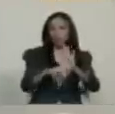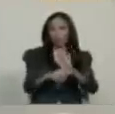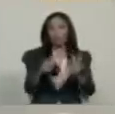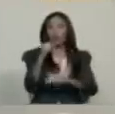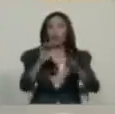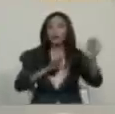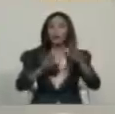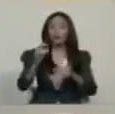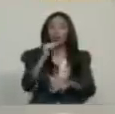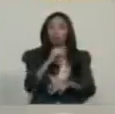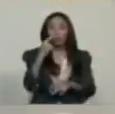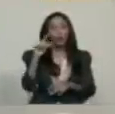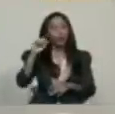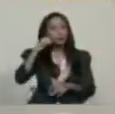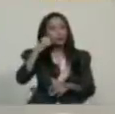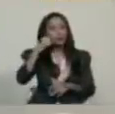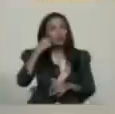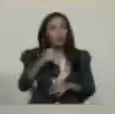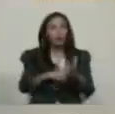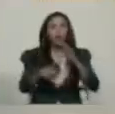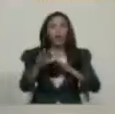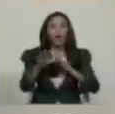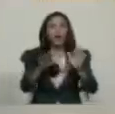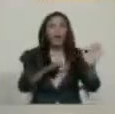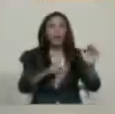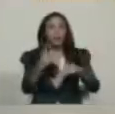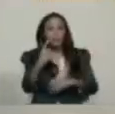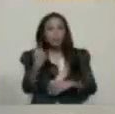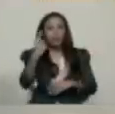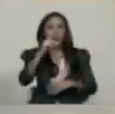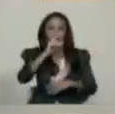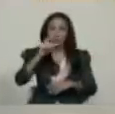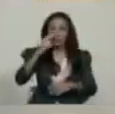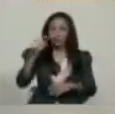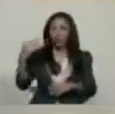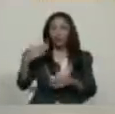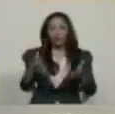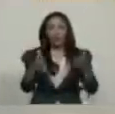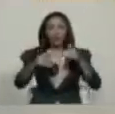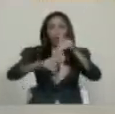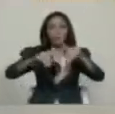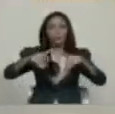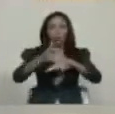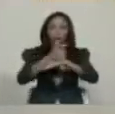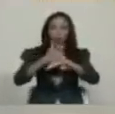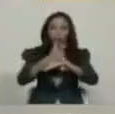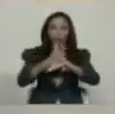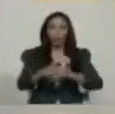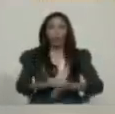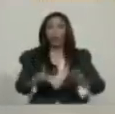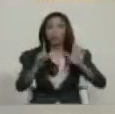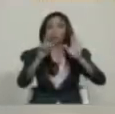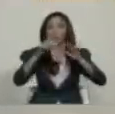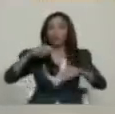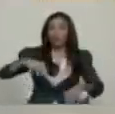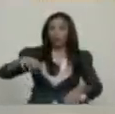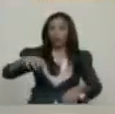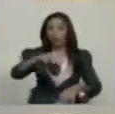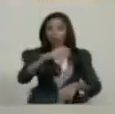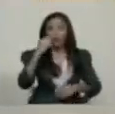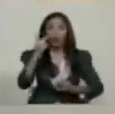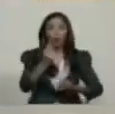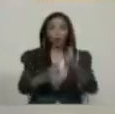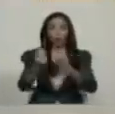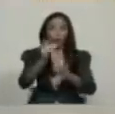el primer aniversario de la gran victoria de las elecciones de gobernadores, lanzando las 6 regiones